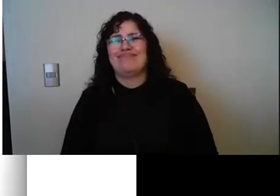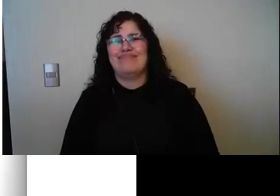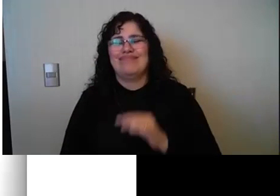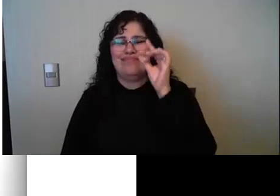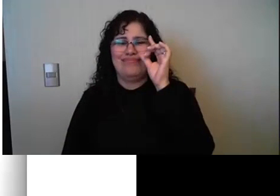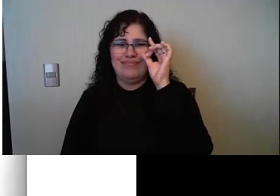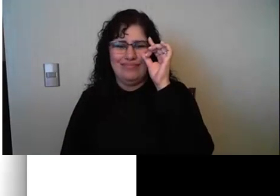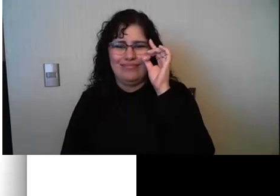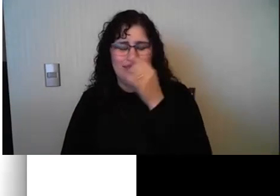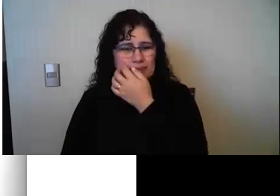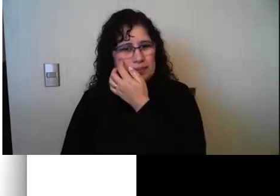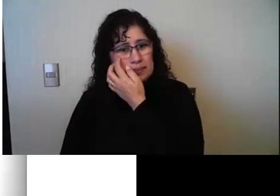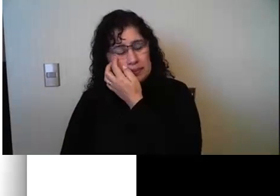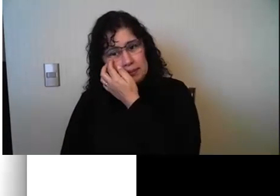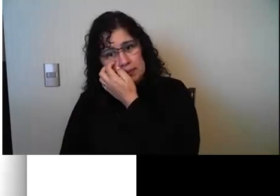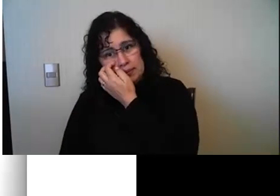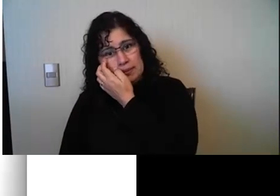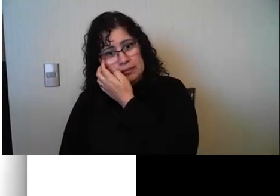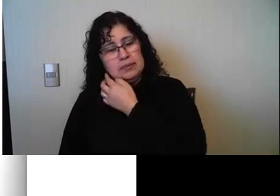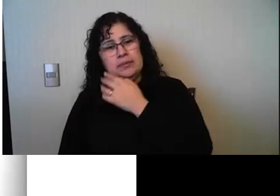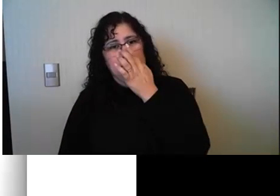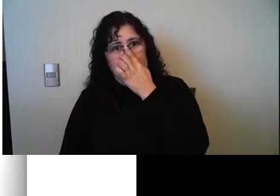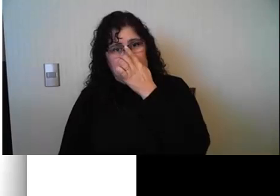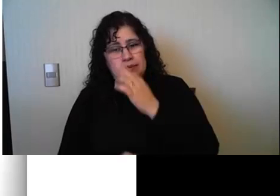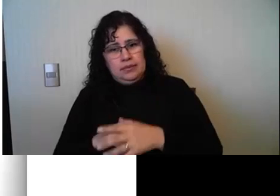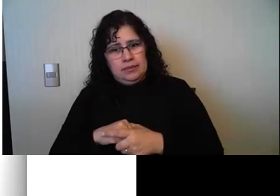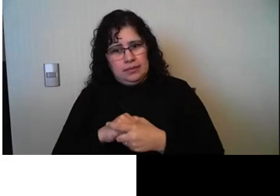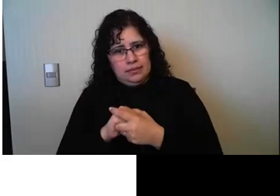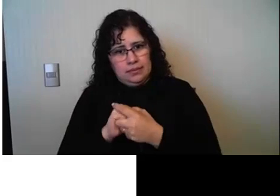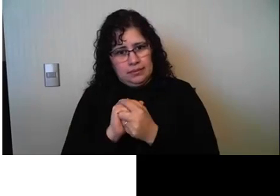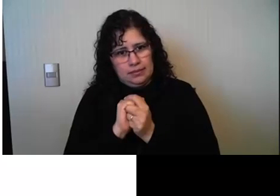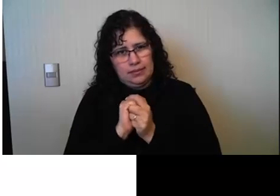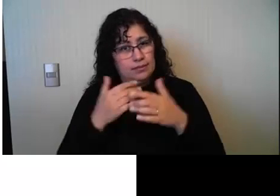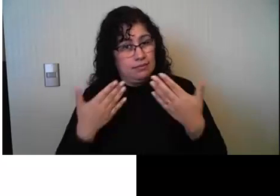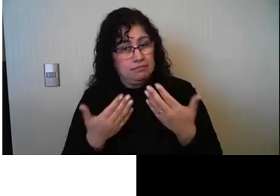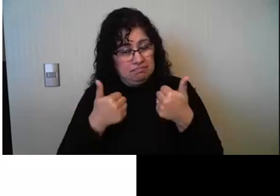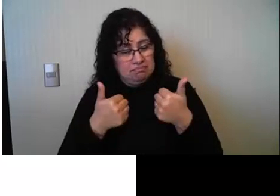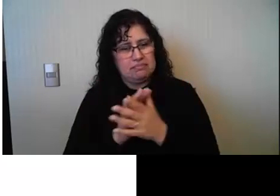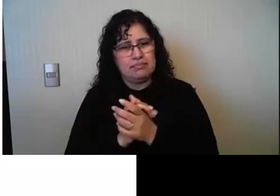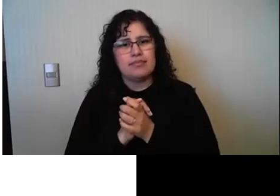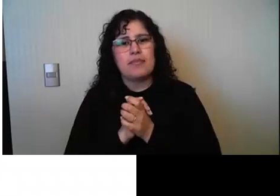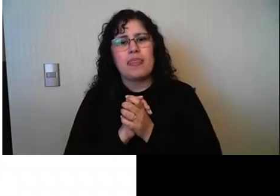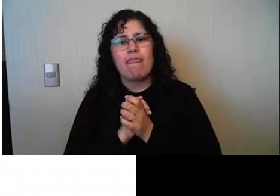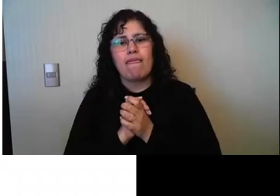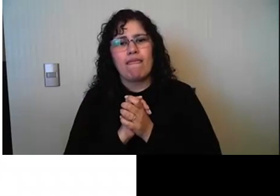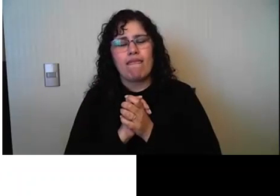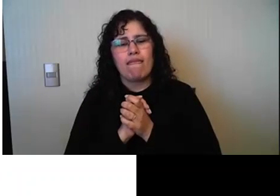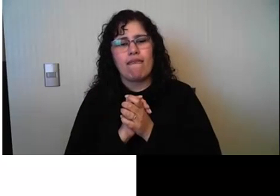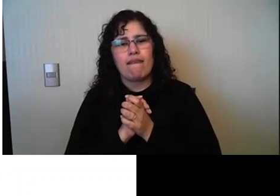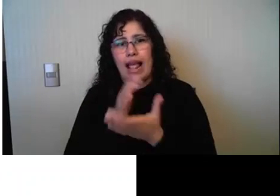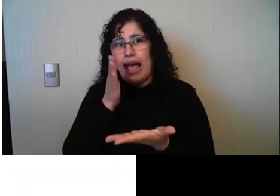Bien. Vamos a dejar la